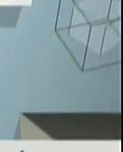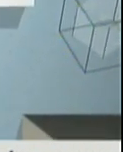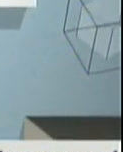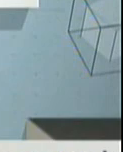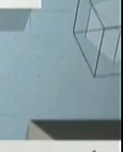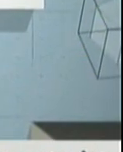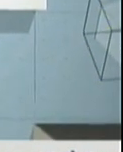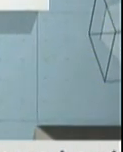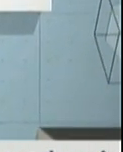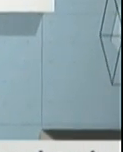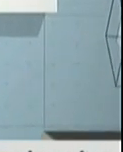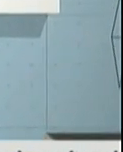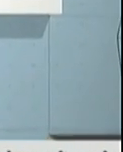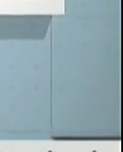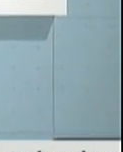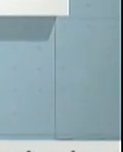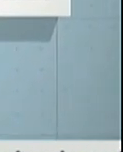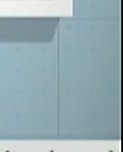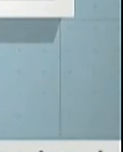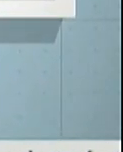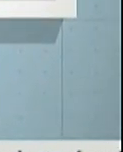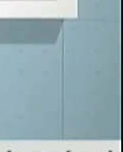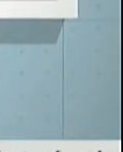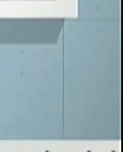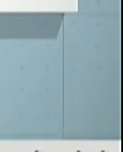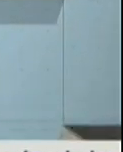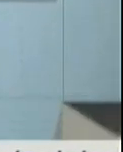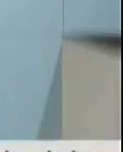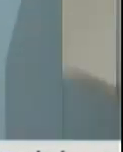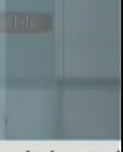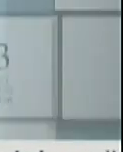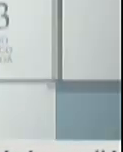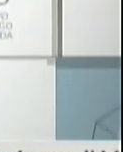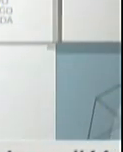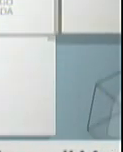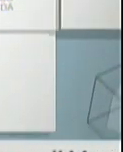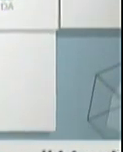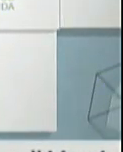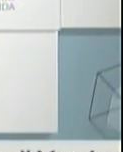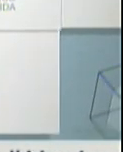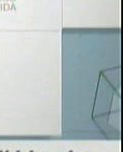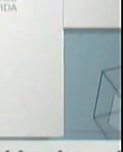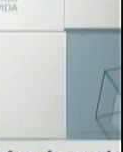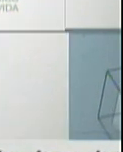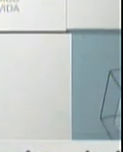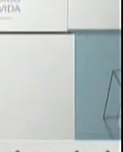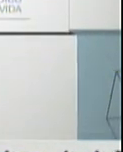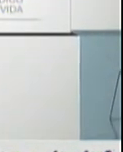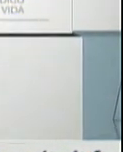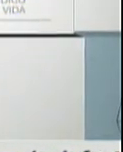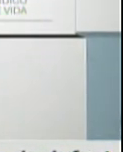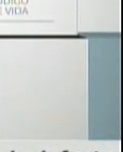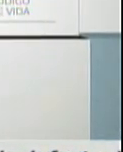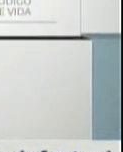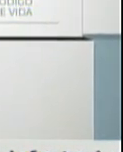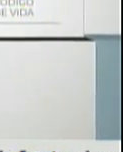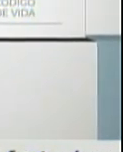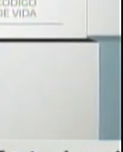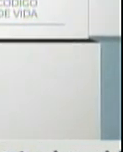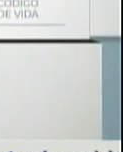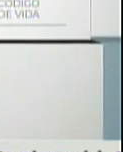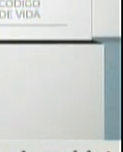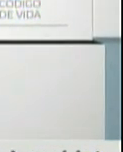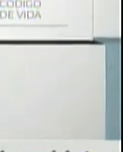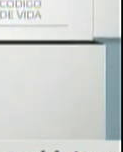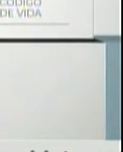con frecuencia e incorpora otras formas de salud y demostración de afecto y práctica ejercicios físicos y